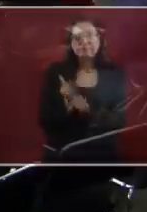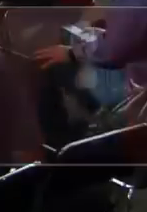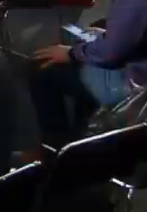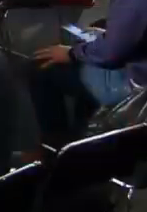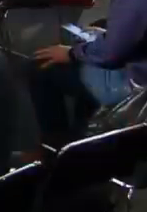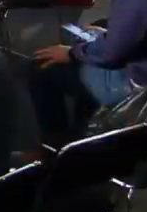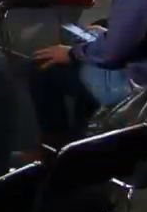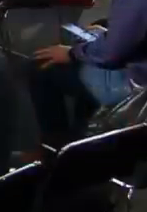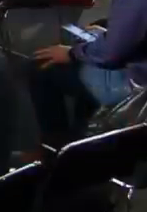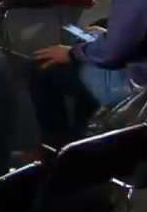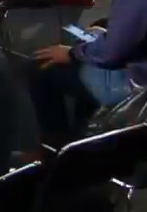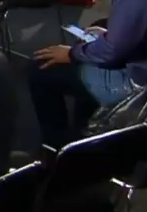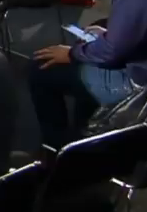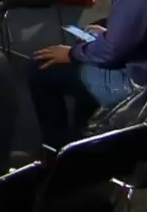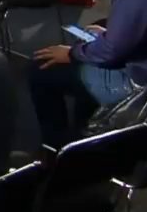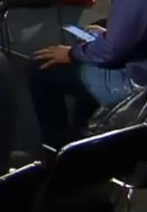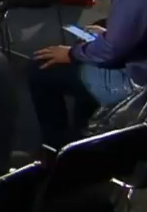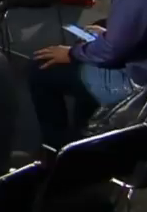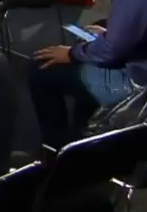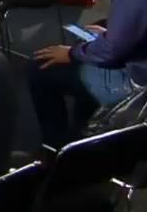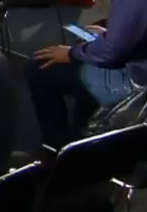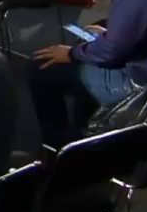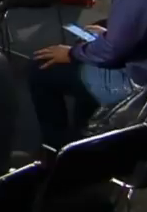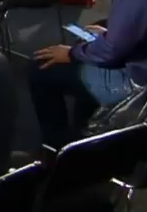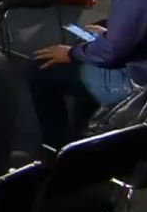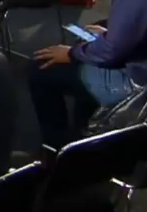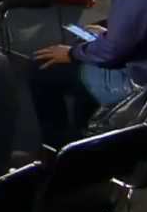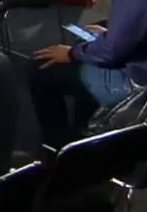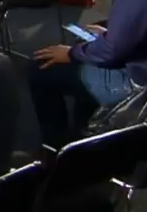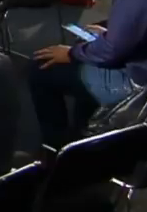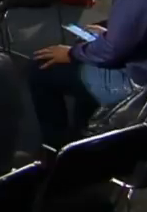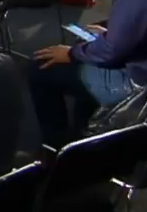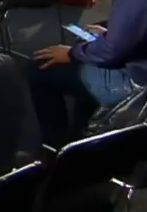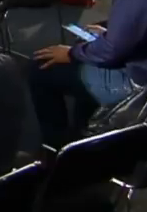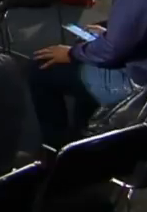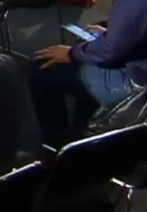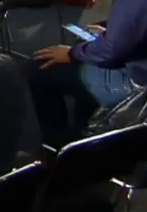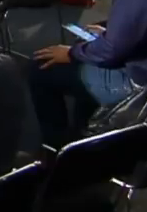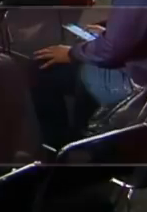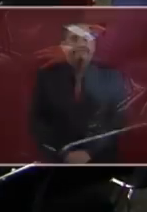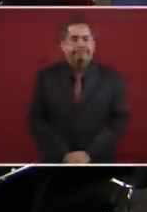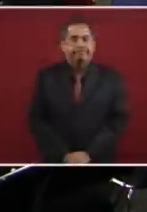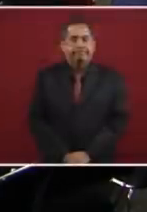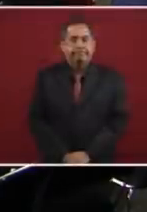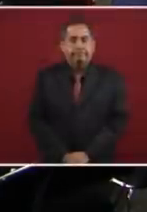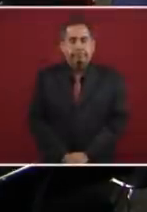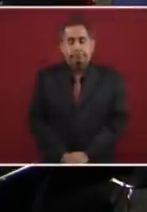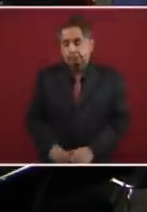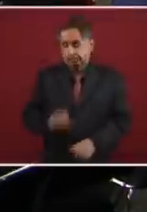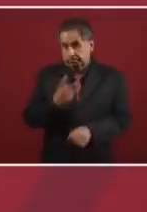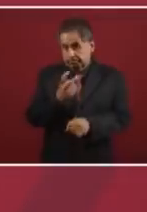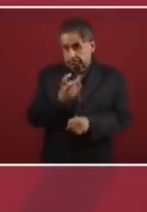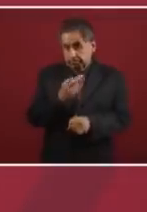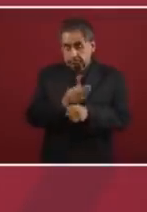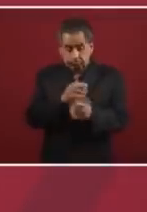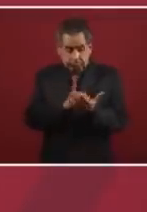la zona se está trabajando y por eso no se ha registrado